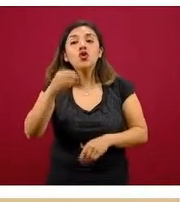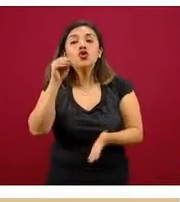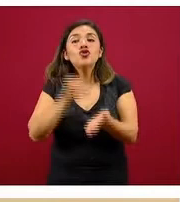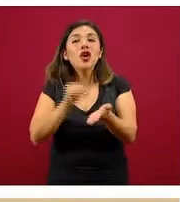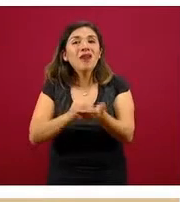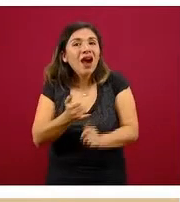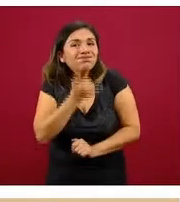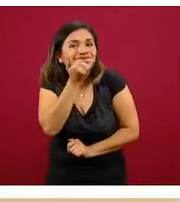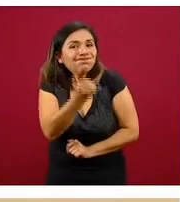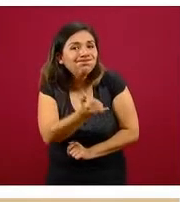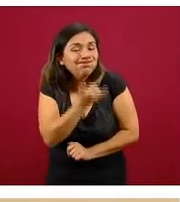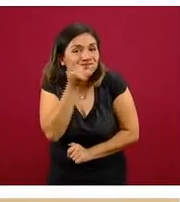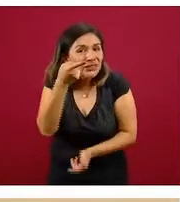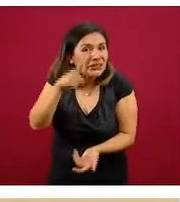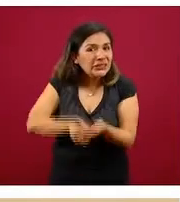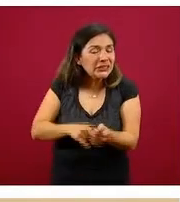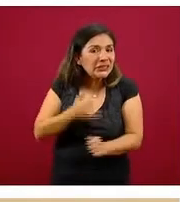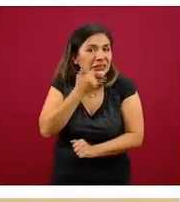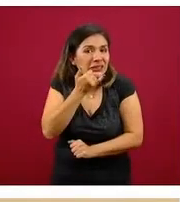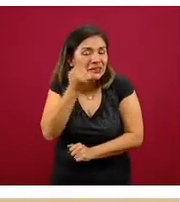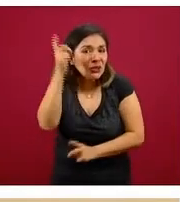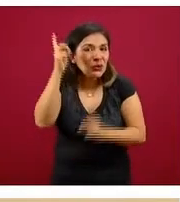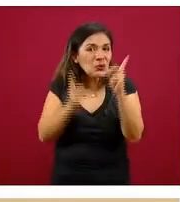aún sospechosos, que son